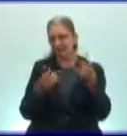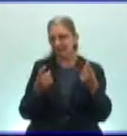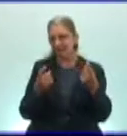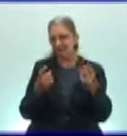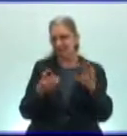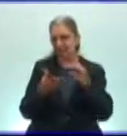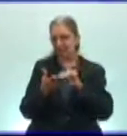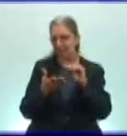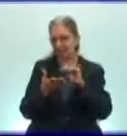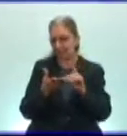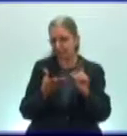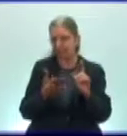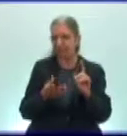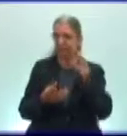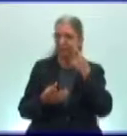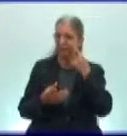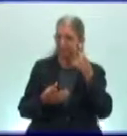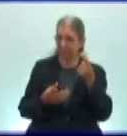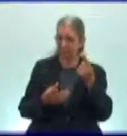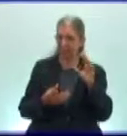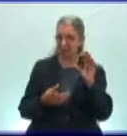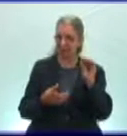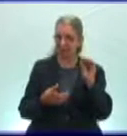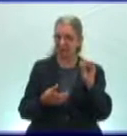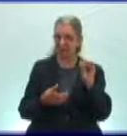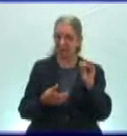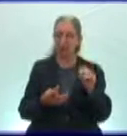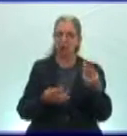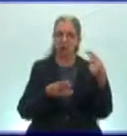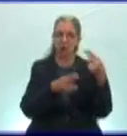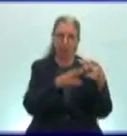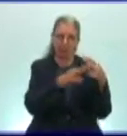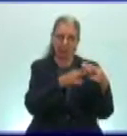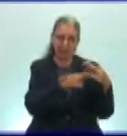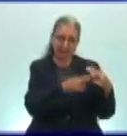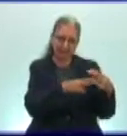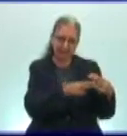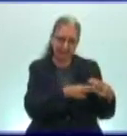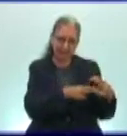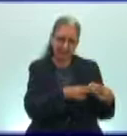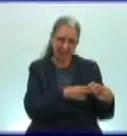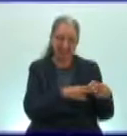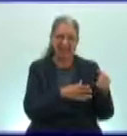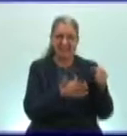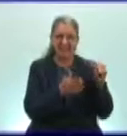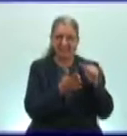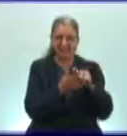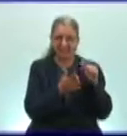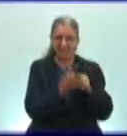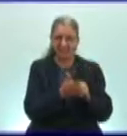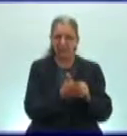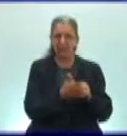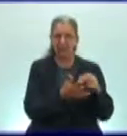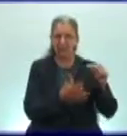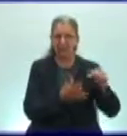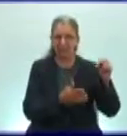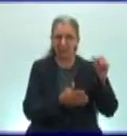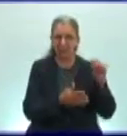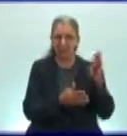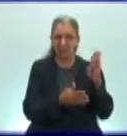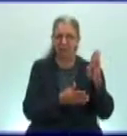Completen esta tabla. En ella nos dicen el nombre de los elementos químicos: hierro, nitrógeno,